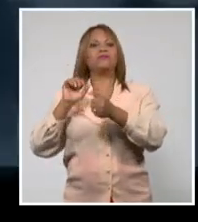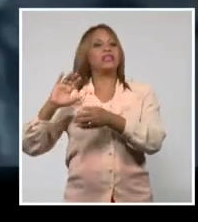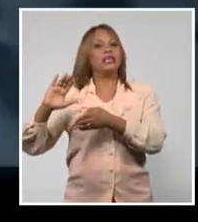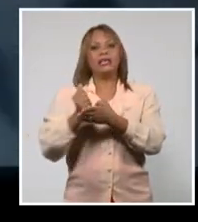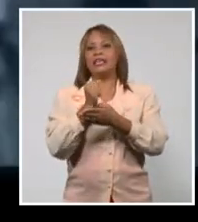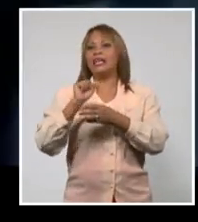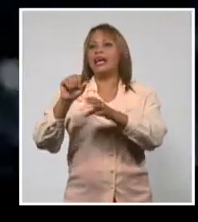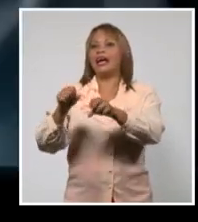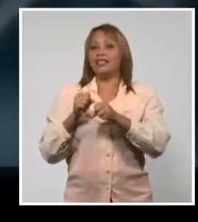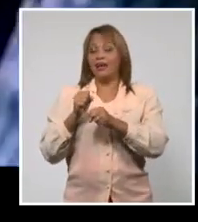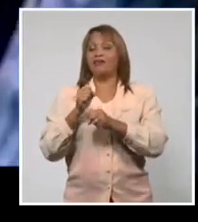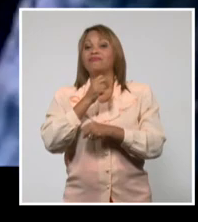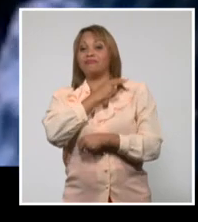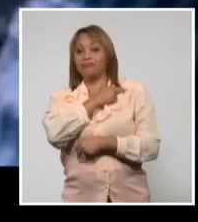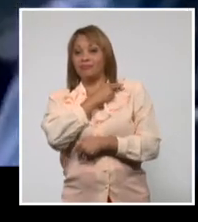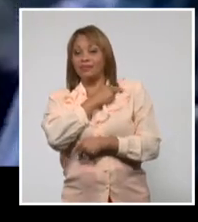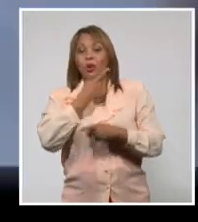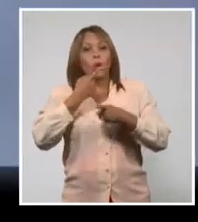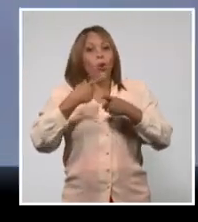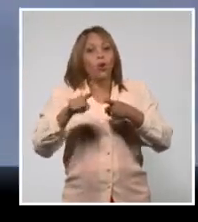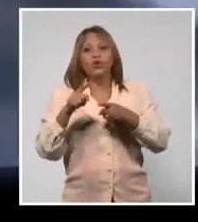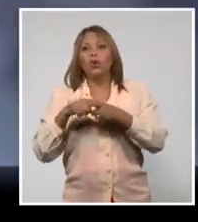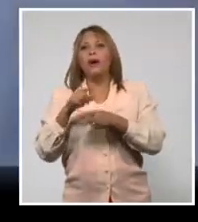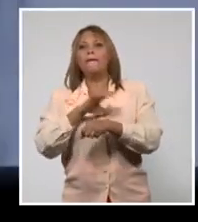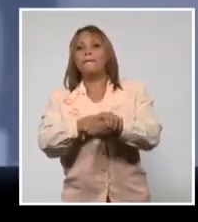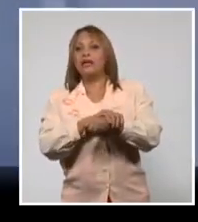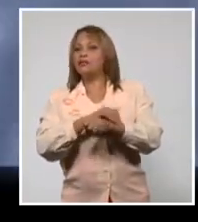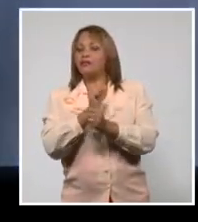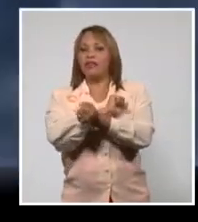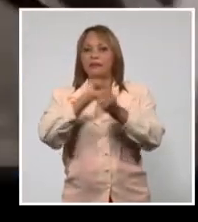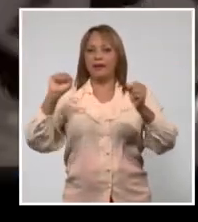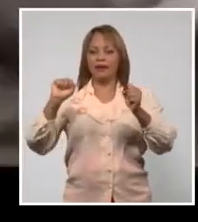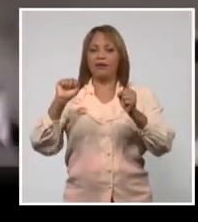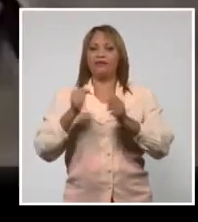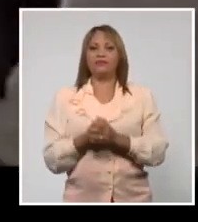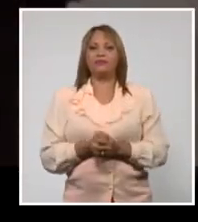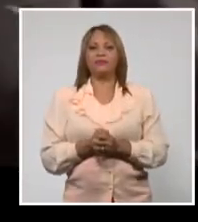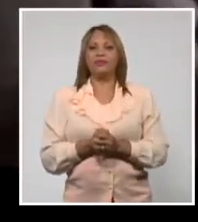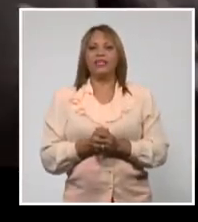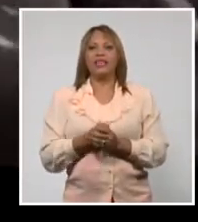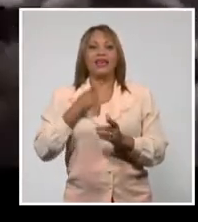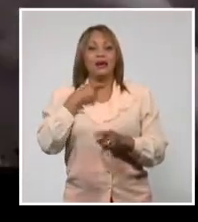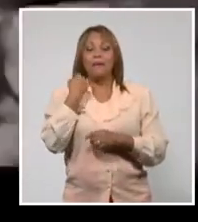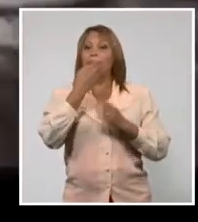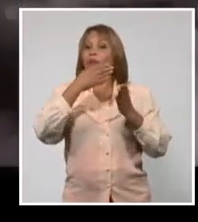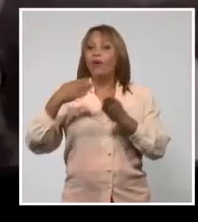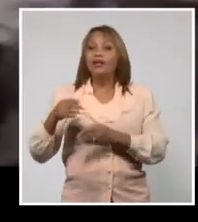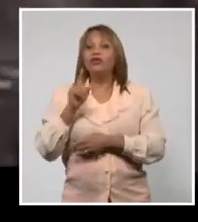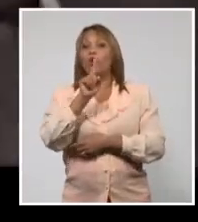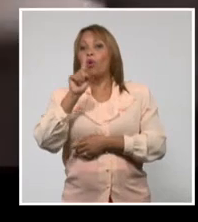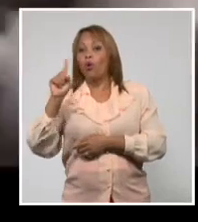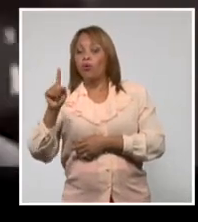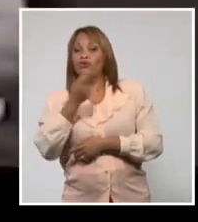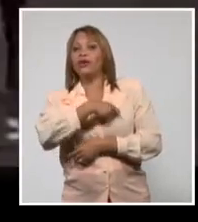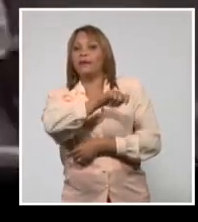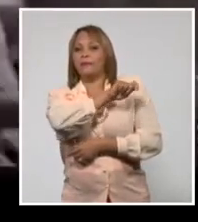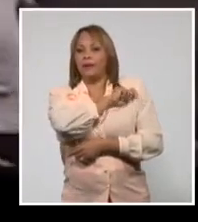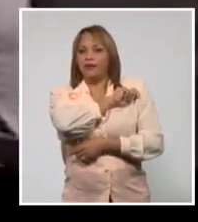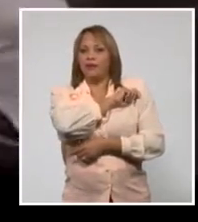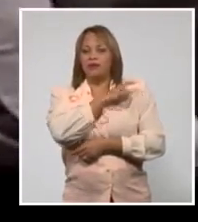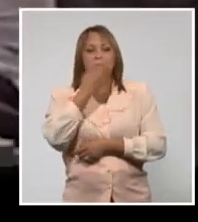fue rescatado vivo y con él otros 5 prisioneros fueron liberados. Sobre el campo quedaron tendidos sin vida 11 soldados españoles, mientras